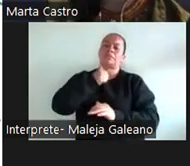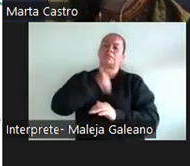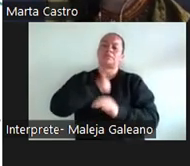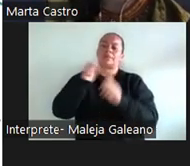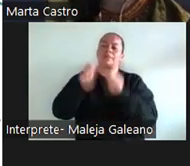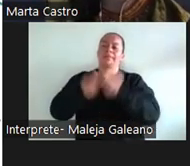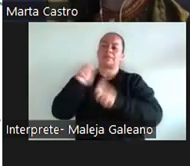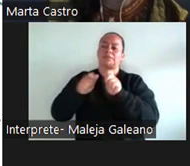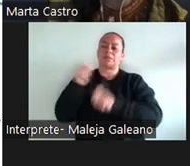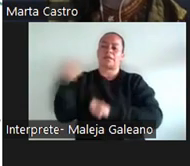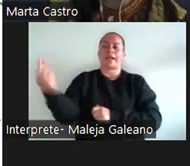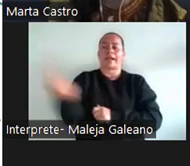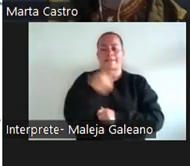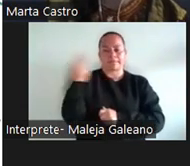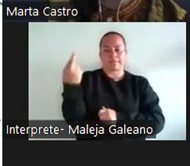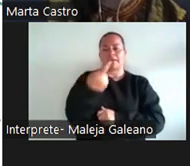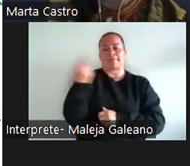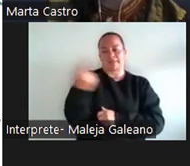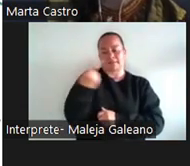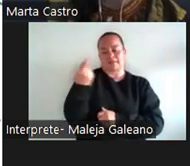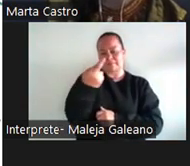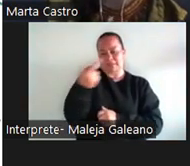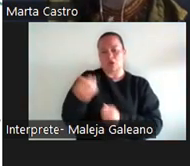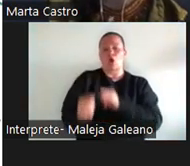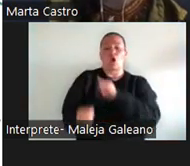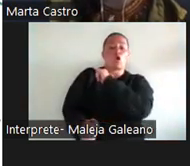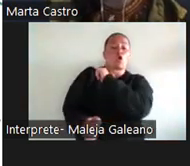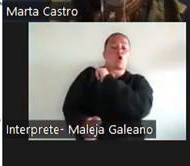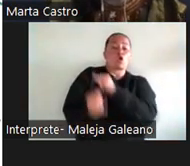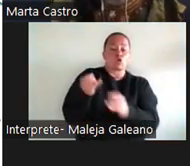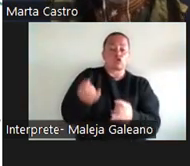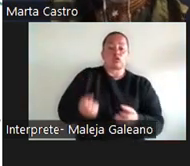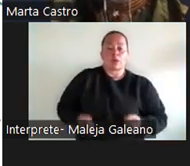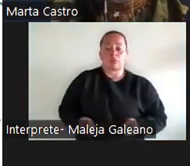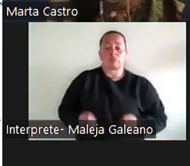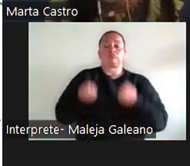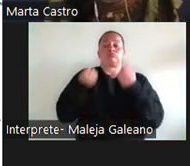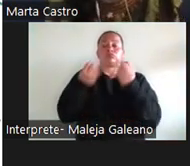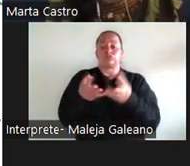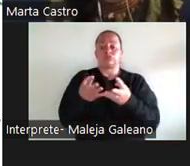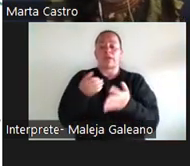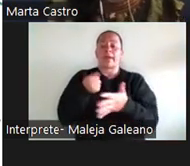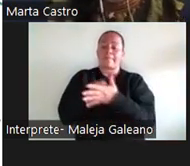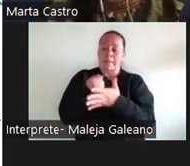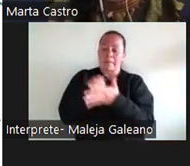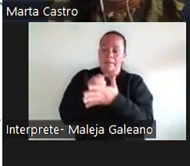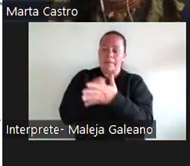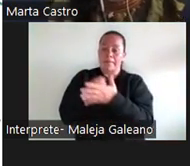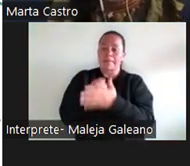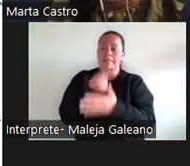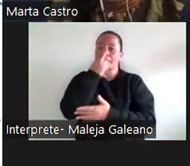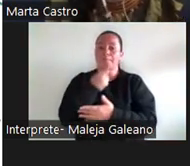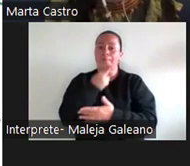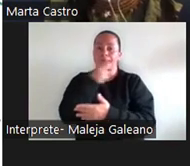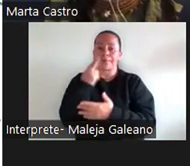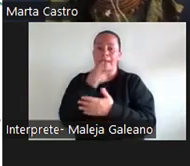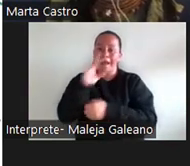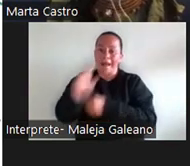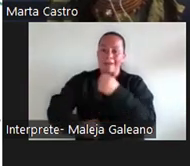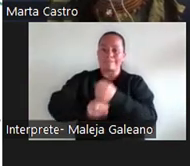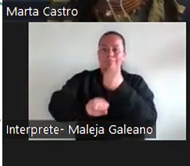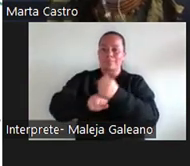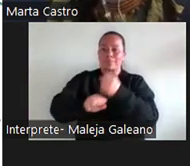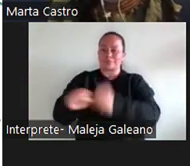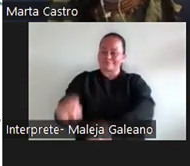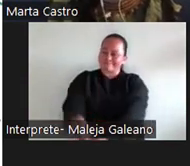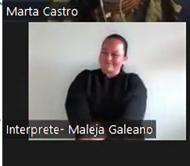repite mil veces dependiente Y por último que le brindan con constancia y compromiso un apoyo emocional al sujeto al que